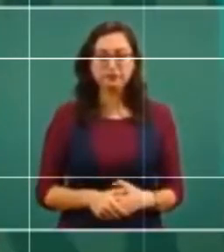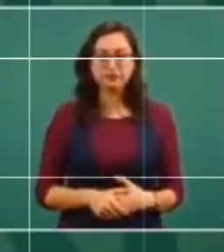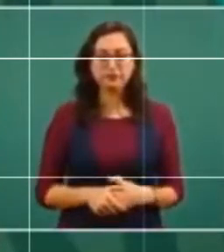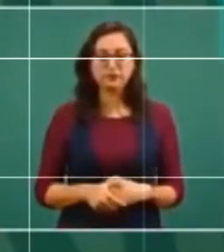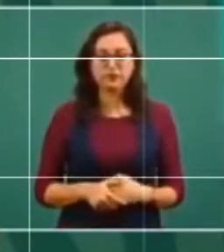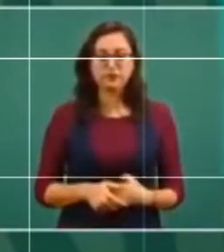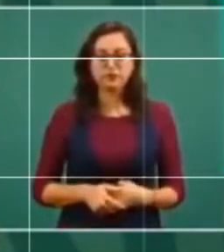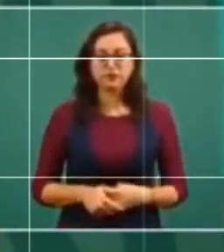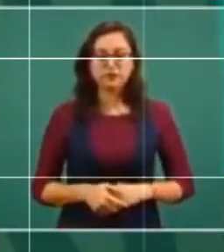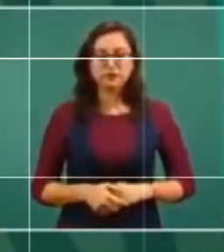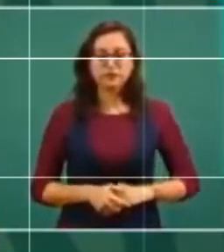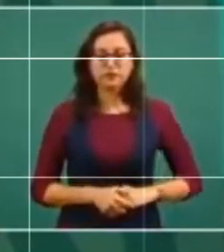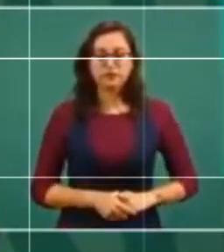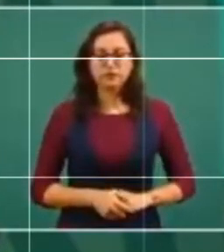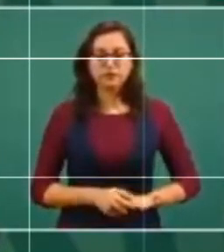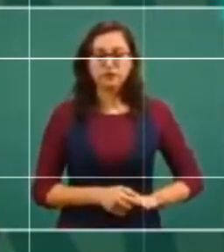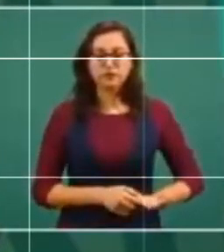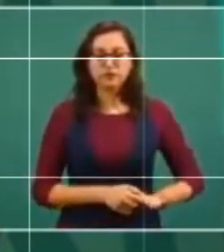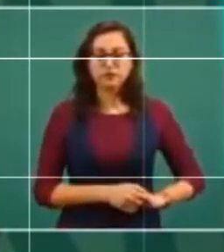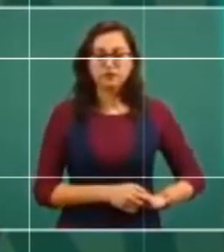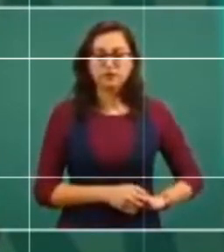consultado, revisado,